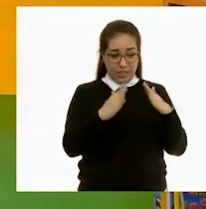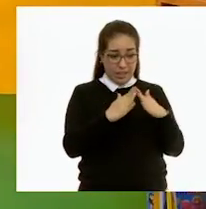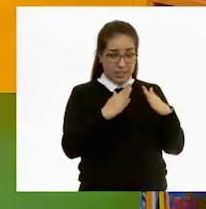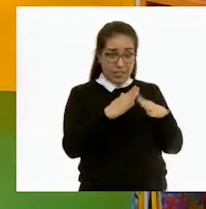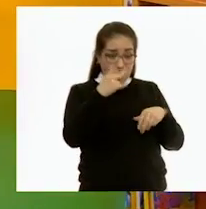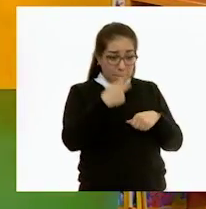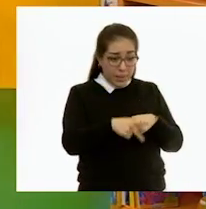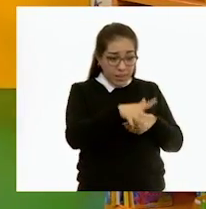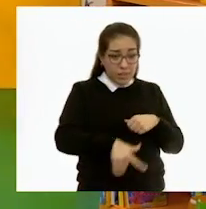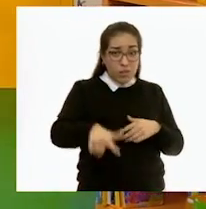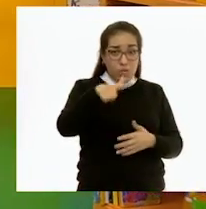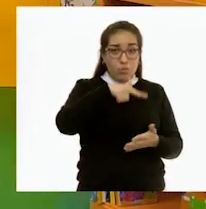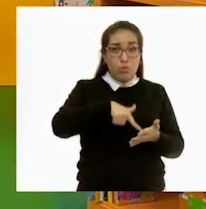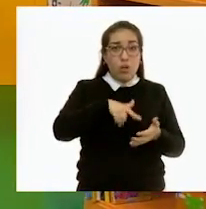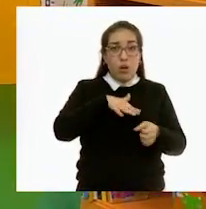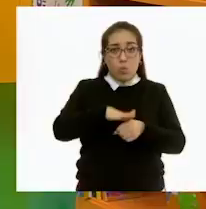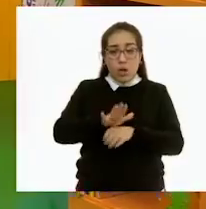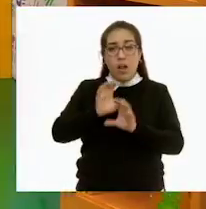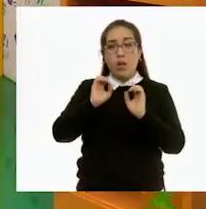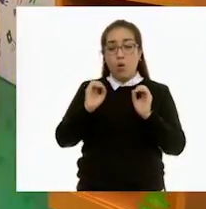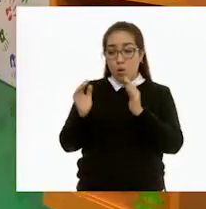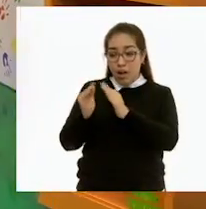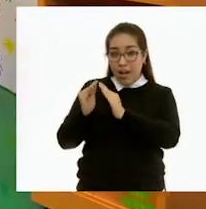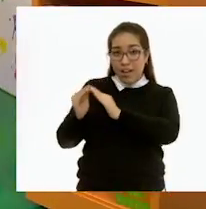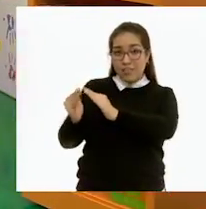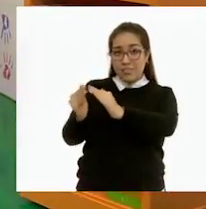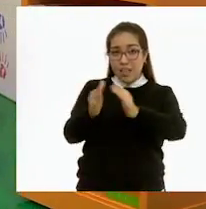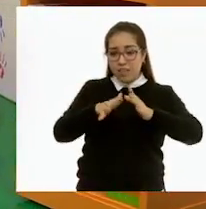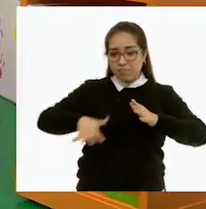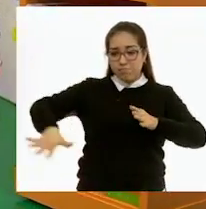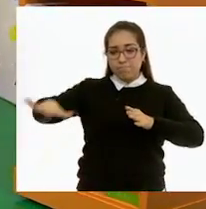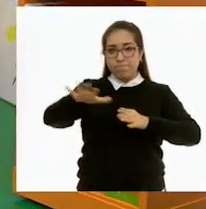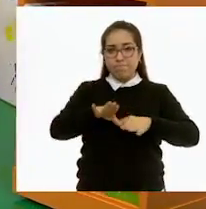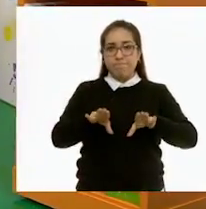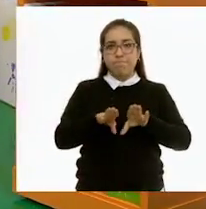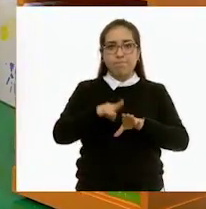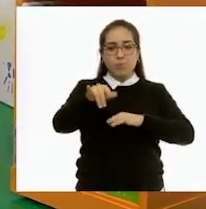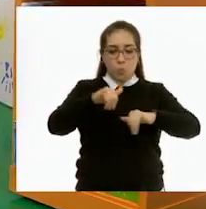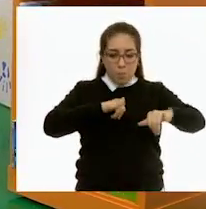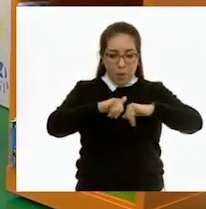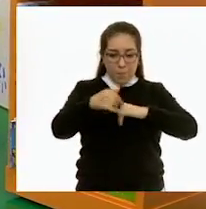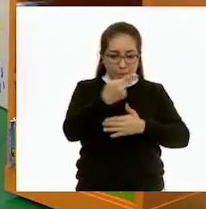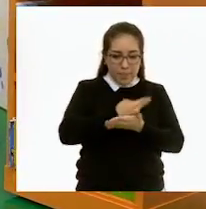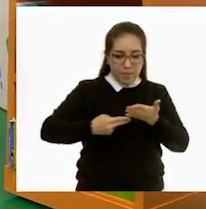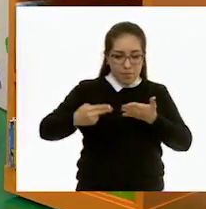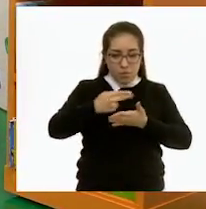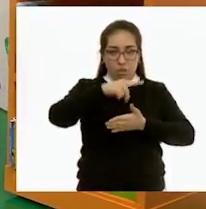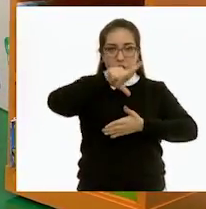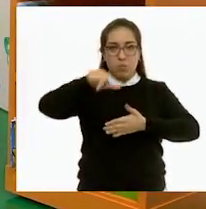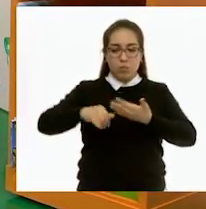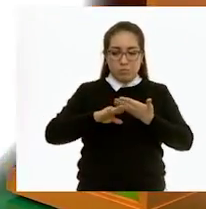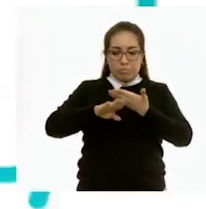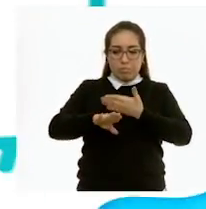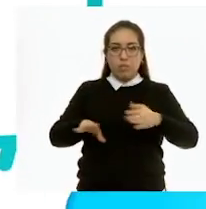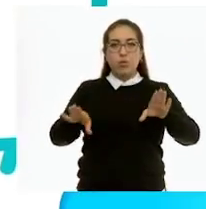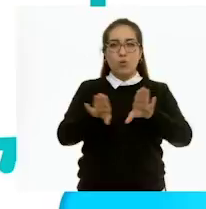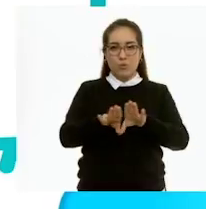en tu comunidad. Así podrás dibujar un mapa para ubicarlos y tomar las precauciones necesarias. ¡Comenzamos!